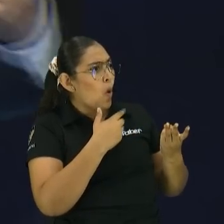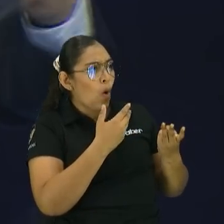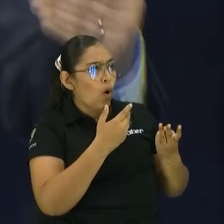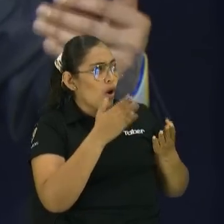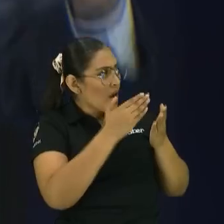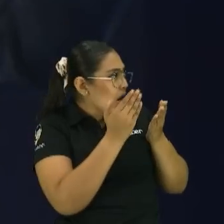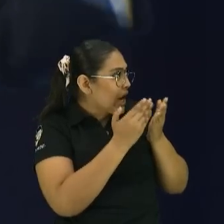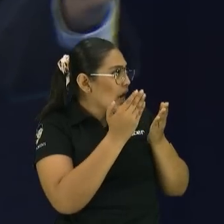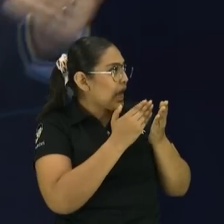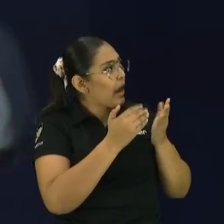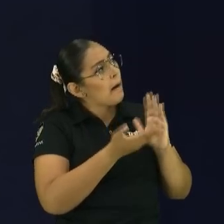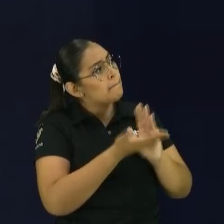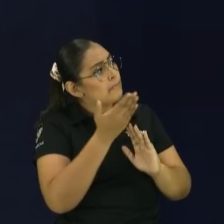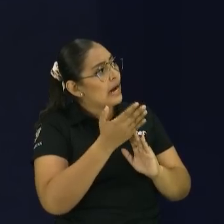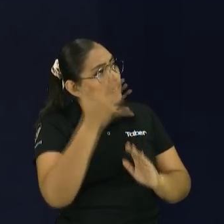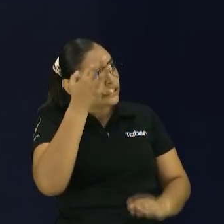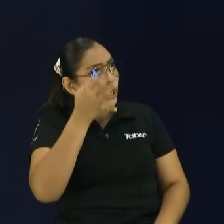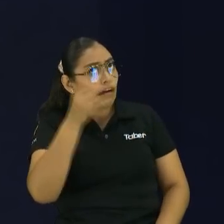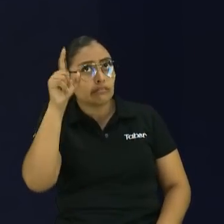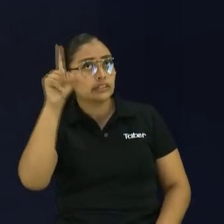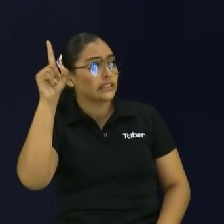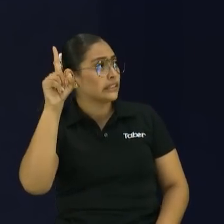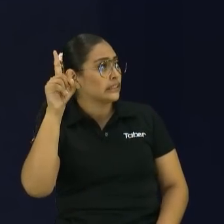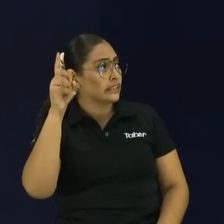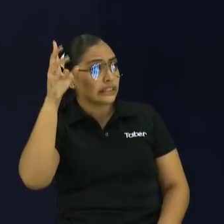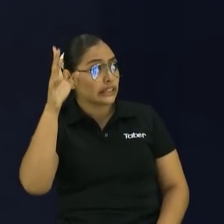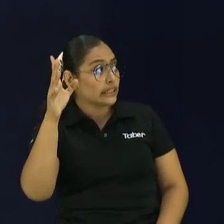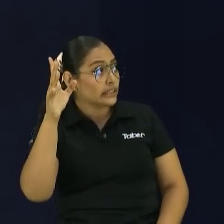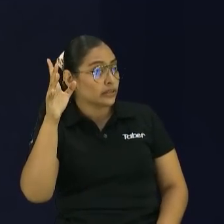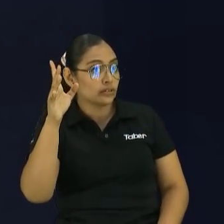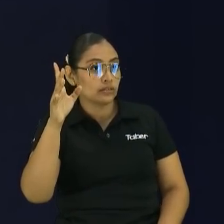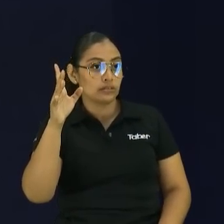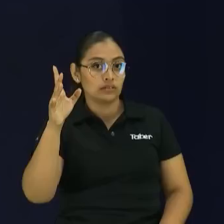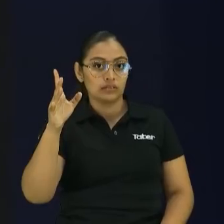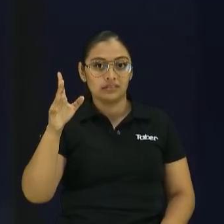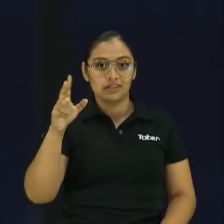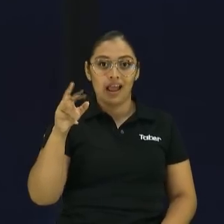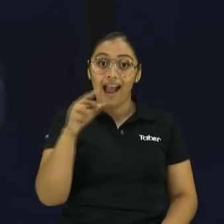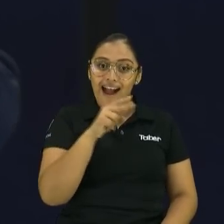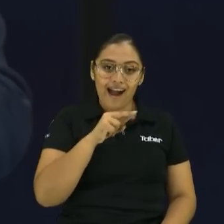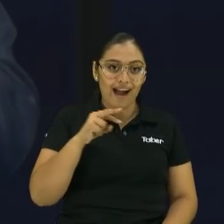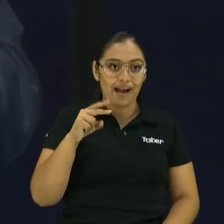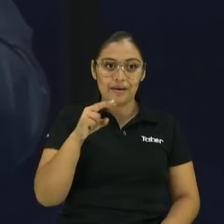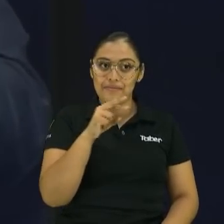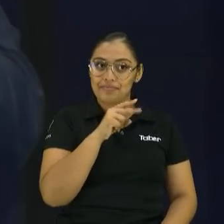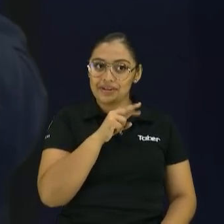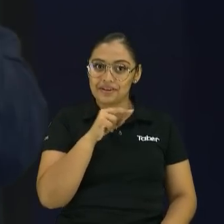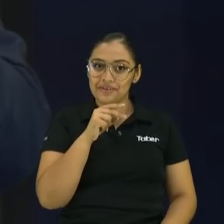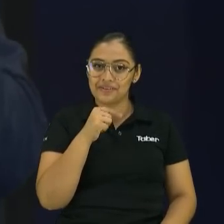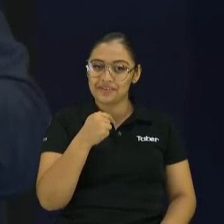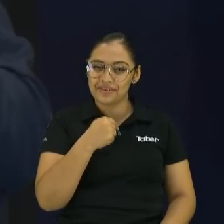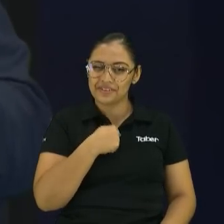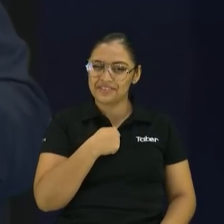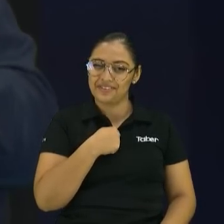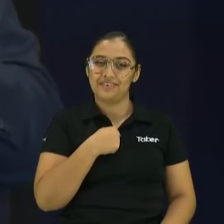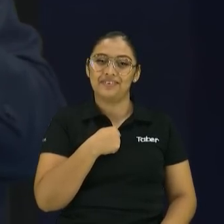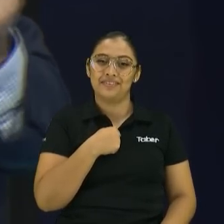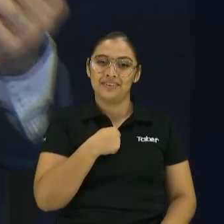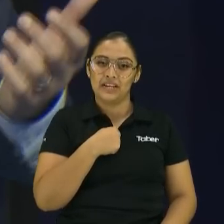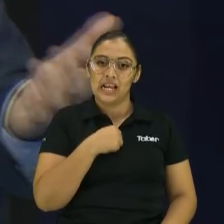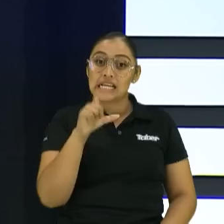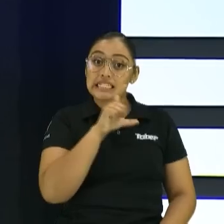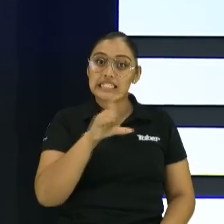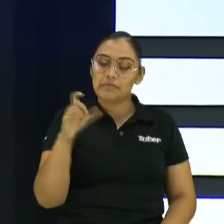conocer un poco más de la Fe en Jesucristo mi amigo y hermano a mí esos dos reportes específicos de la semana anterior